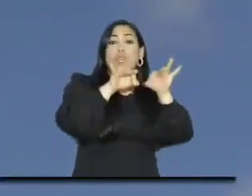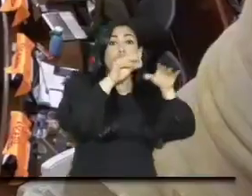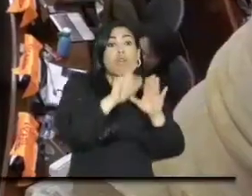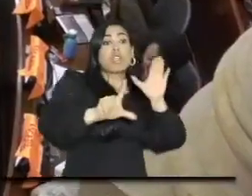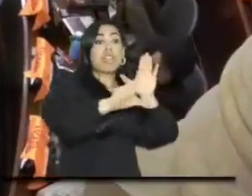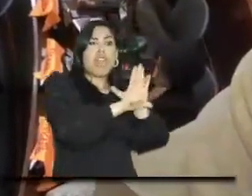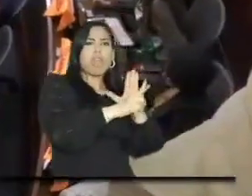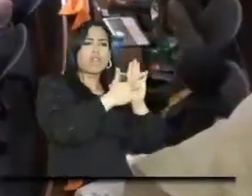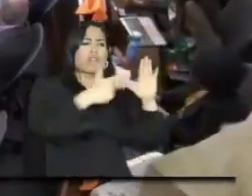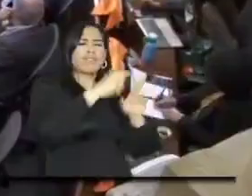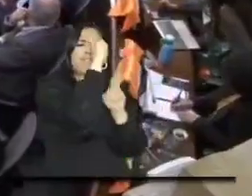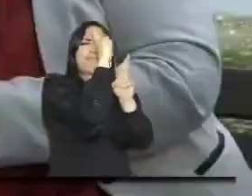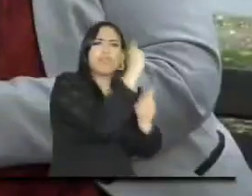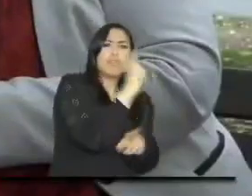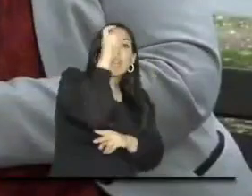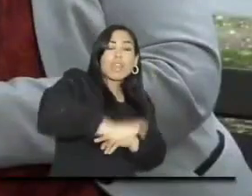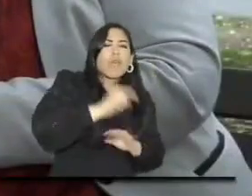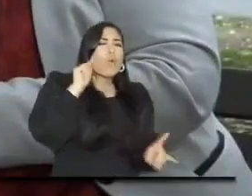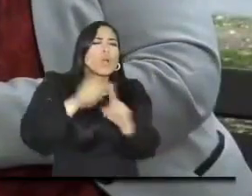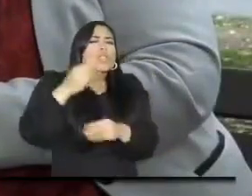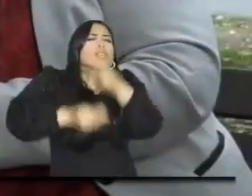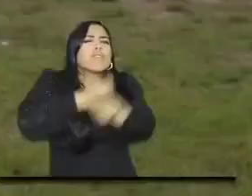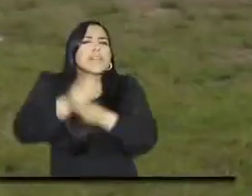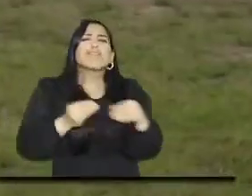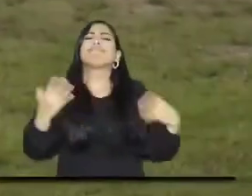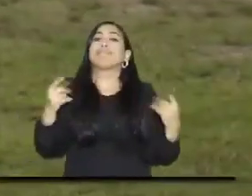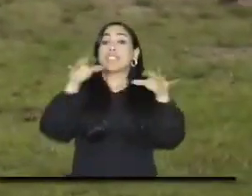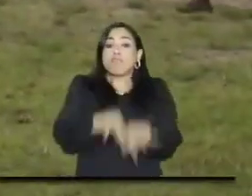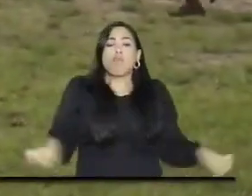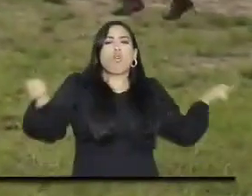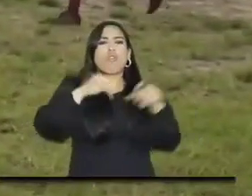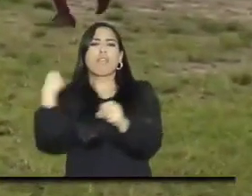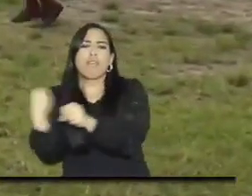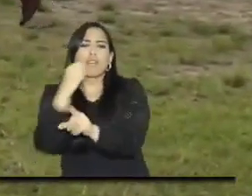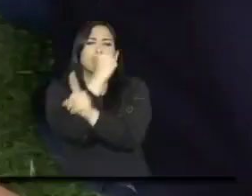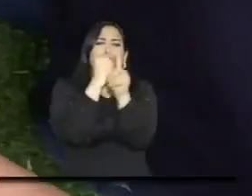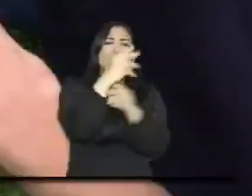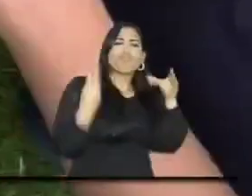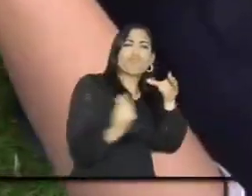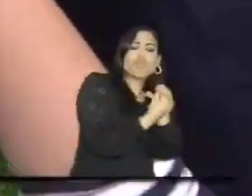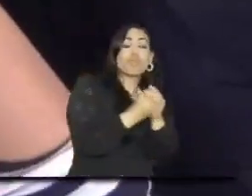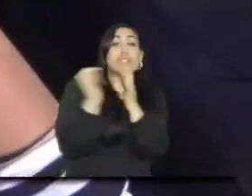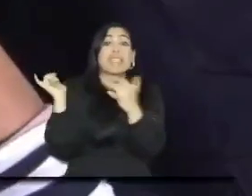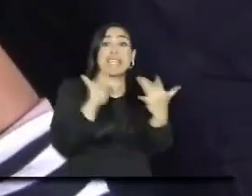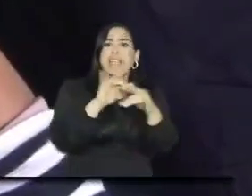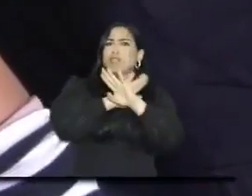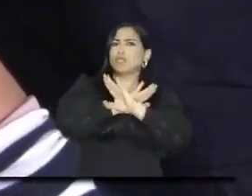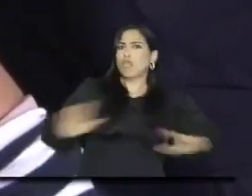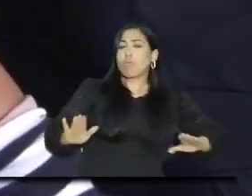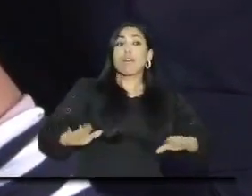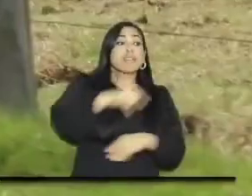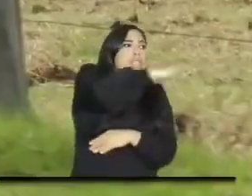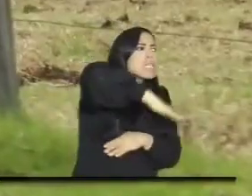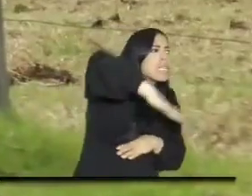democracia, respetando la Constitución y las leyes. Para lograrlo, debemos trabajar por la inclusión social. La guerra